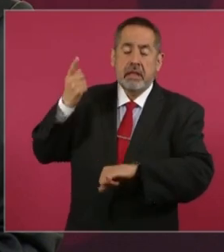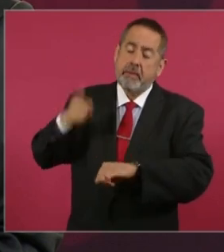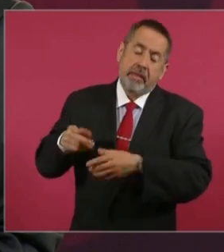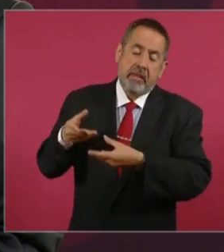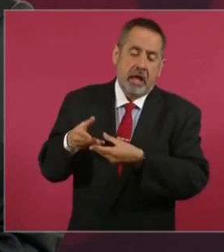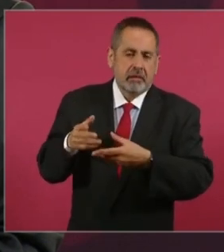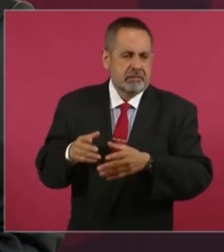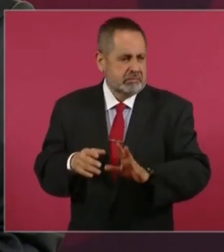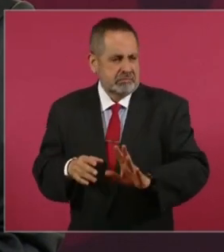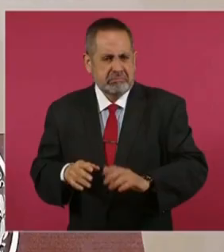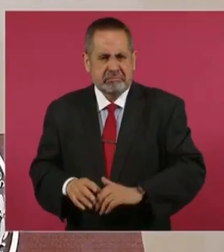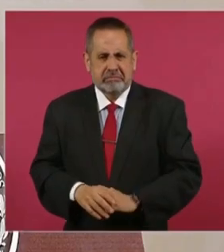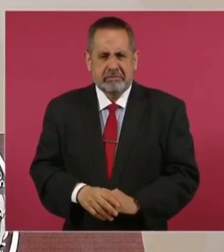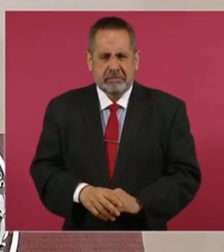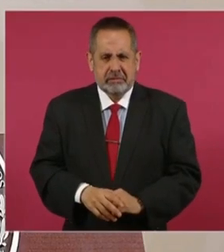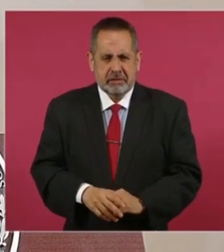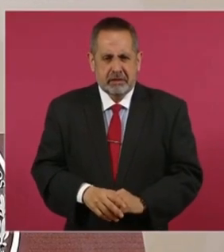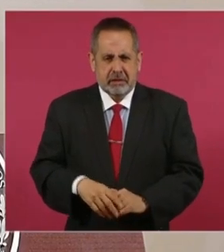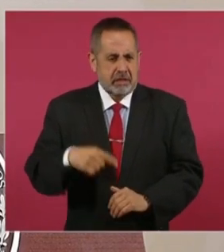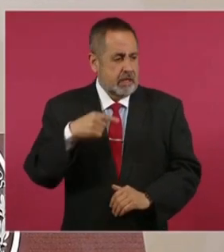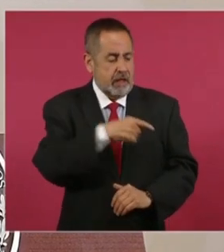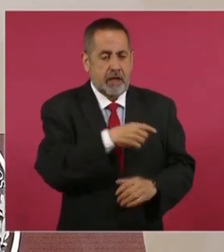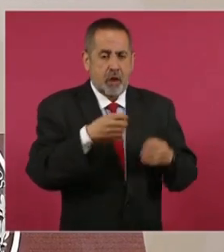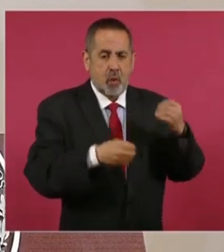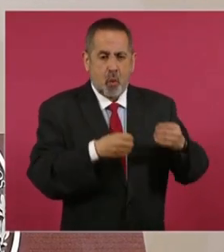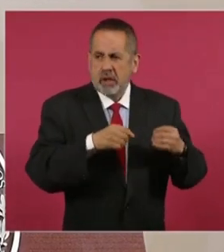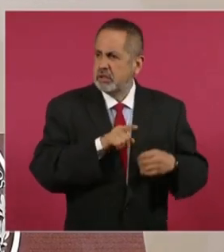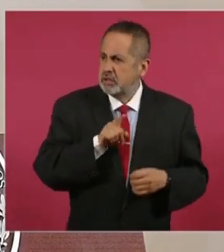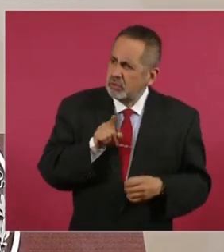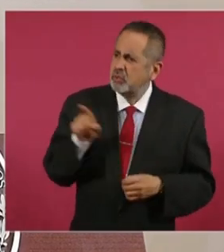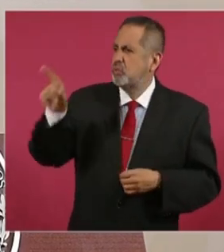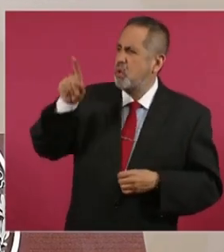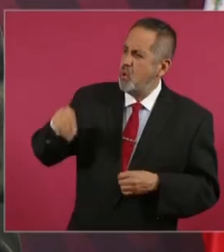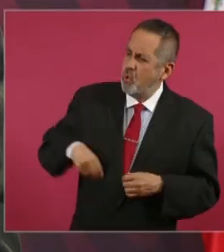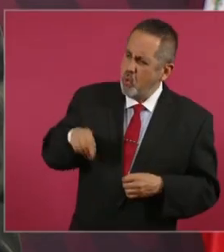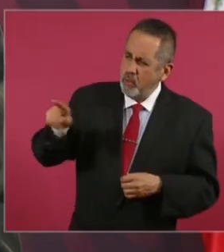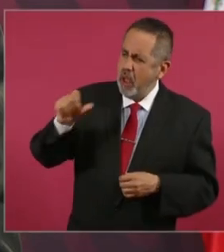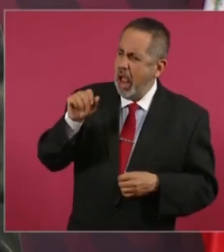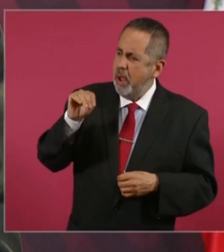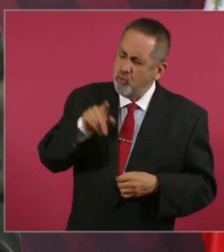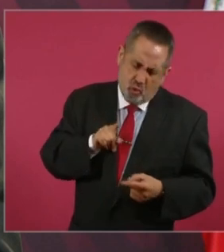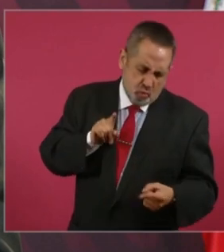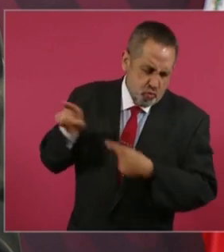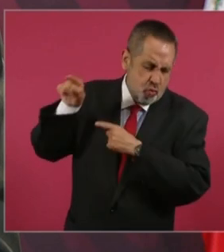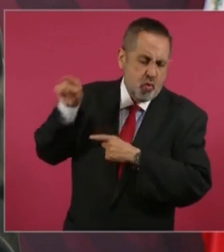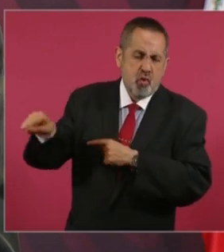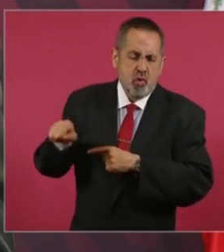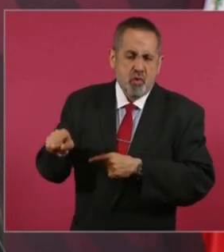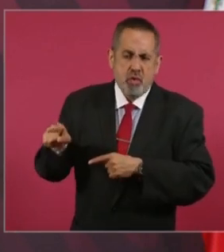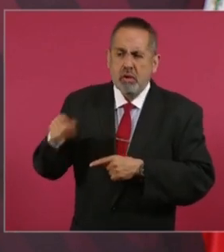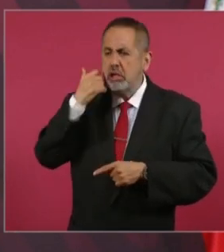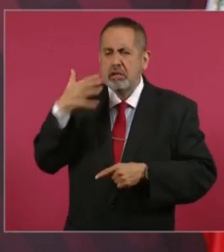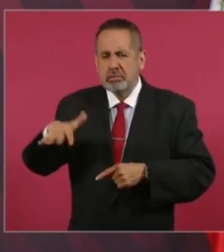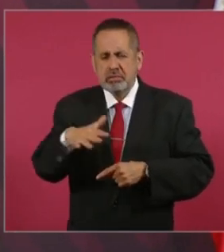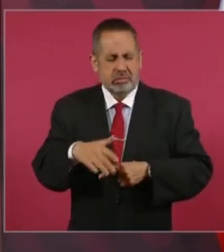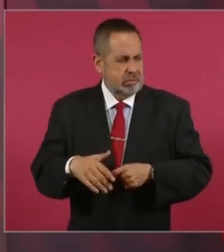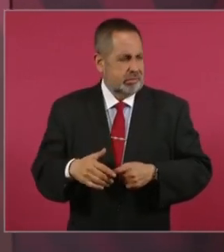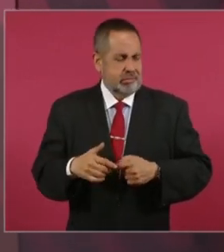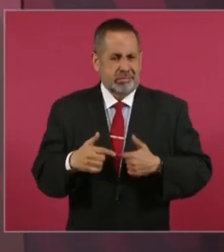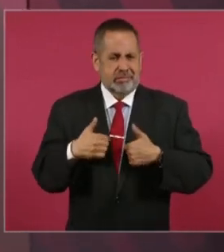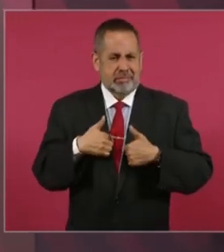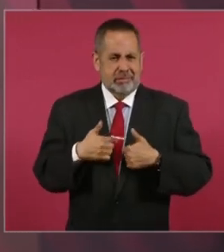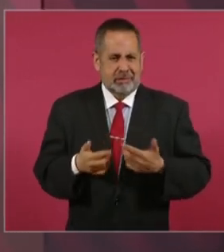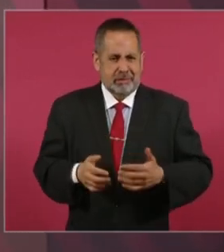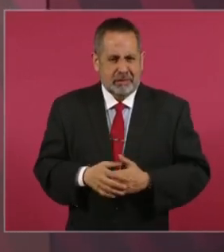que el juez me culpa a mí y yo pregunto,